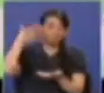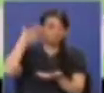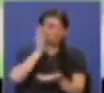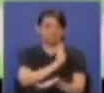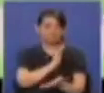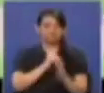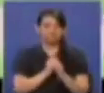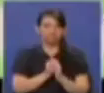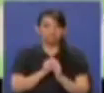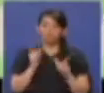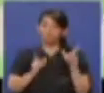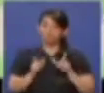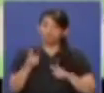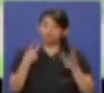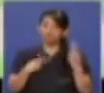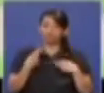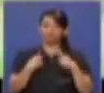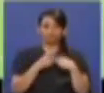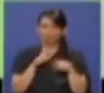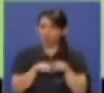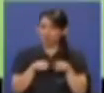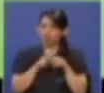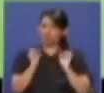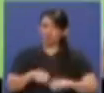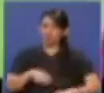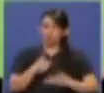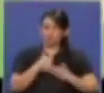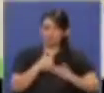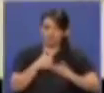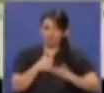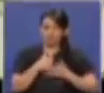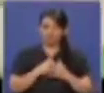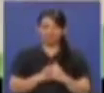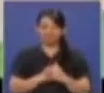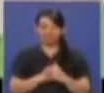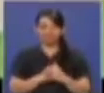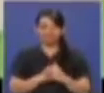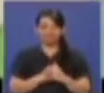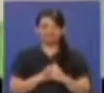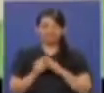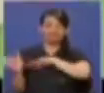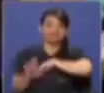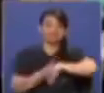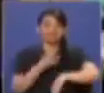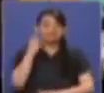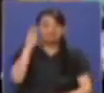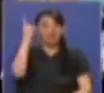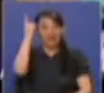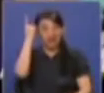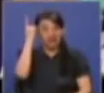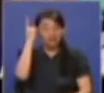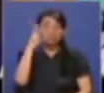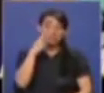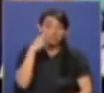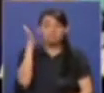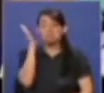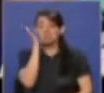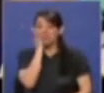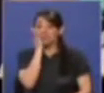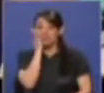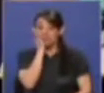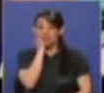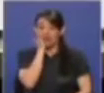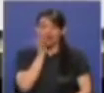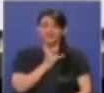pequeños comerciantes como nosotros. De los padres de familia, de las madres de familia que